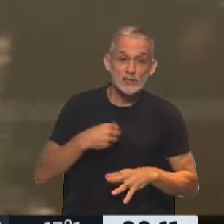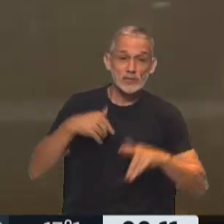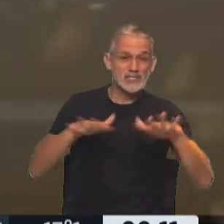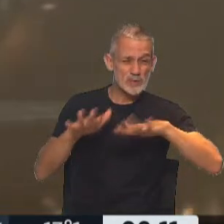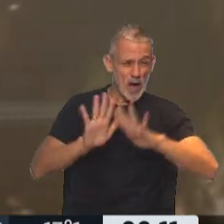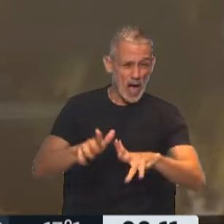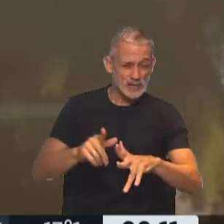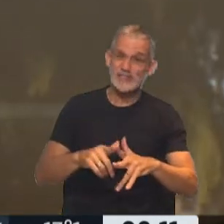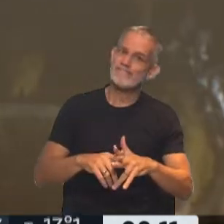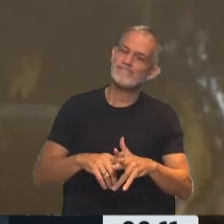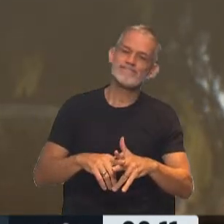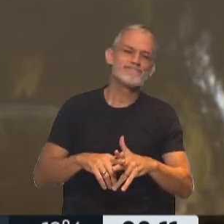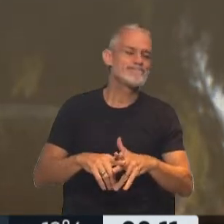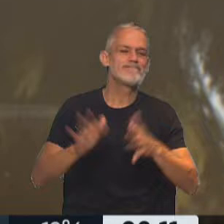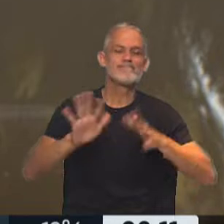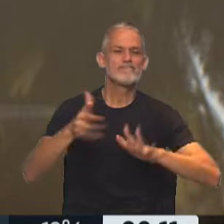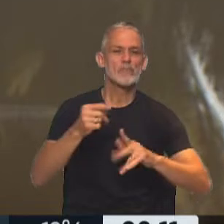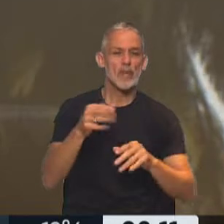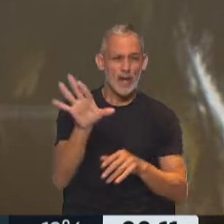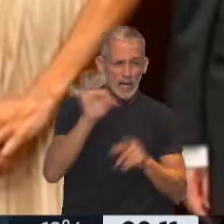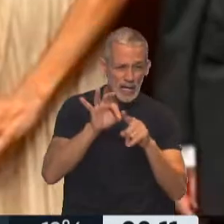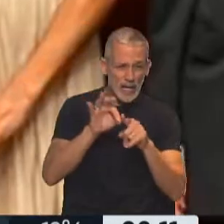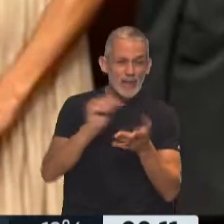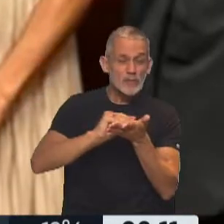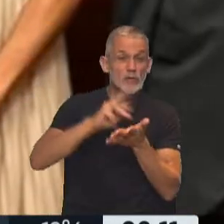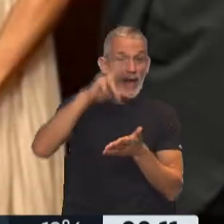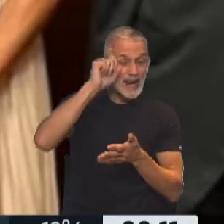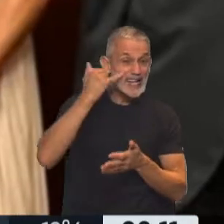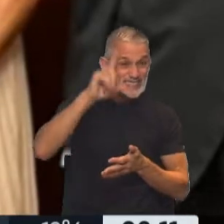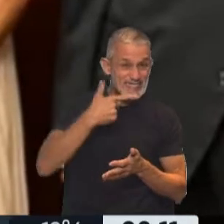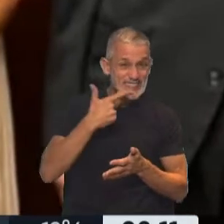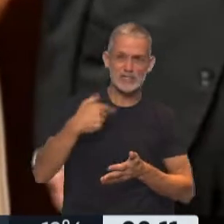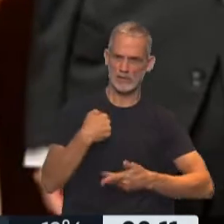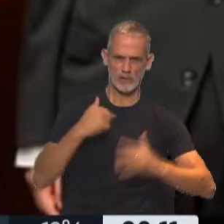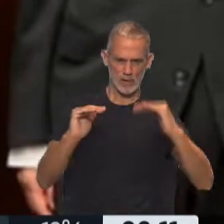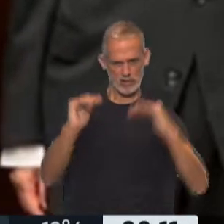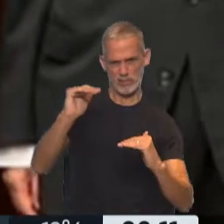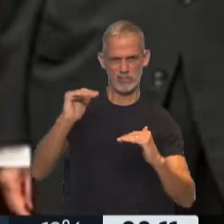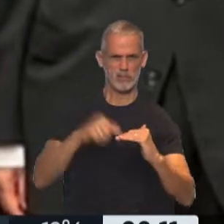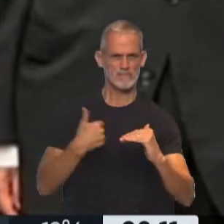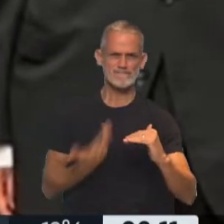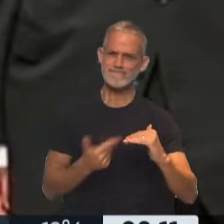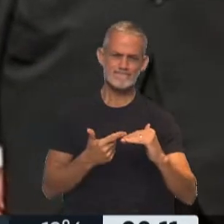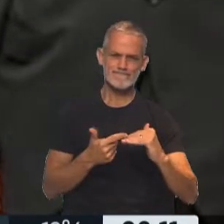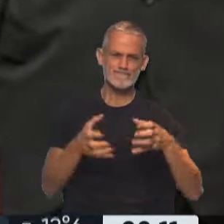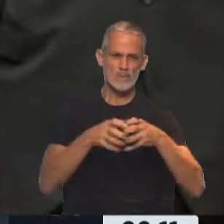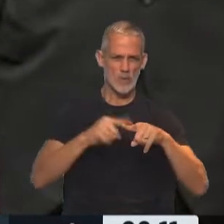situación la designación de la diputada Reyes a nosotros nos deja en una desventaja evidente.